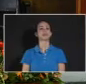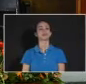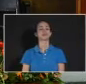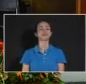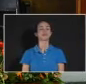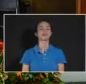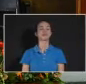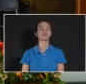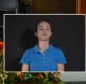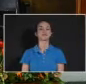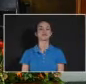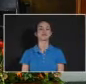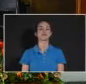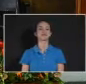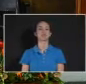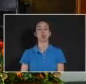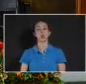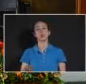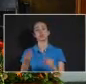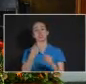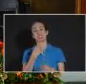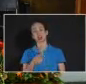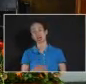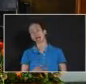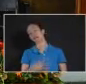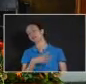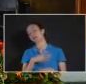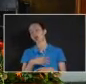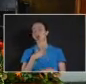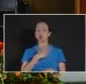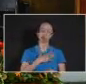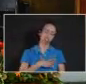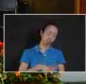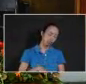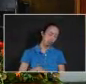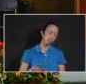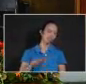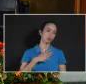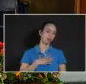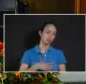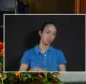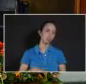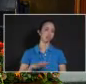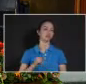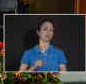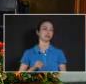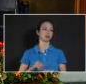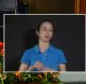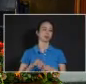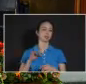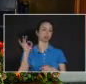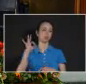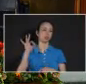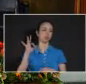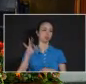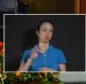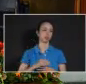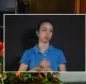Hermano. Mire, unos dijeron, ay pobrecito el pastor, hay que orar por él, yo lo quiero mucho, cómo ha sido de bendición. Esos fueron los menos.